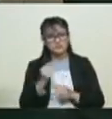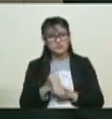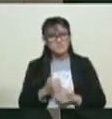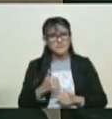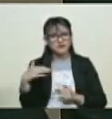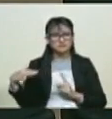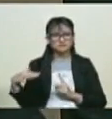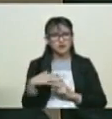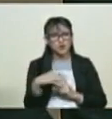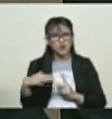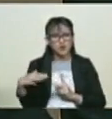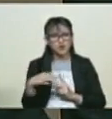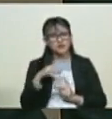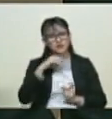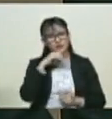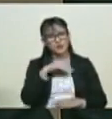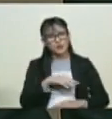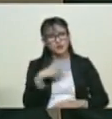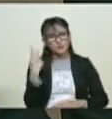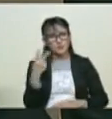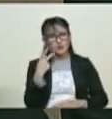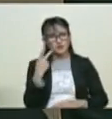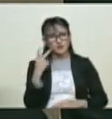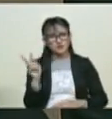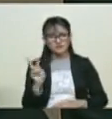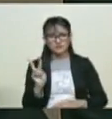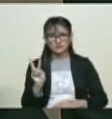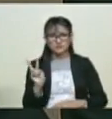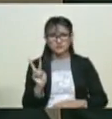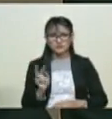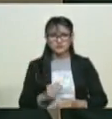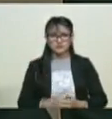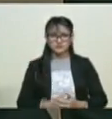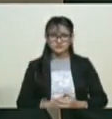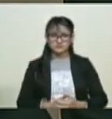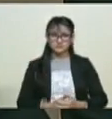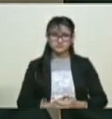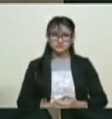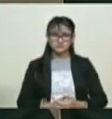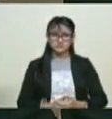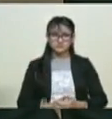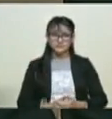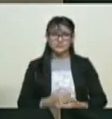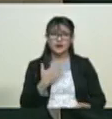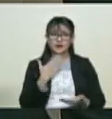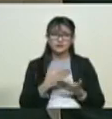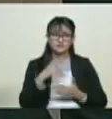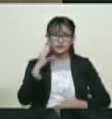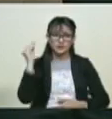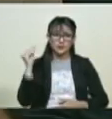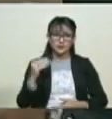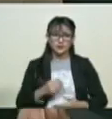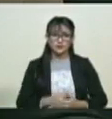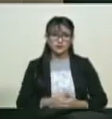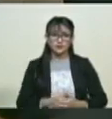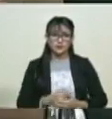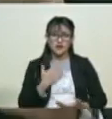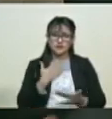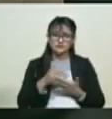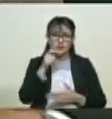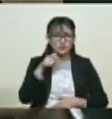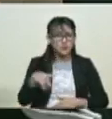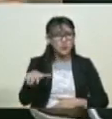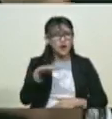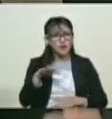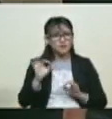atacados en la historia política de venezuela y que gracias a dios y a ese pueblo valiente